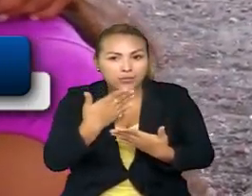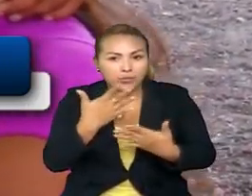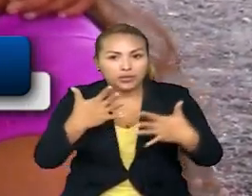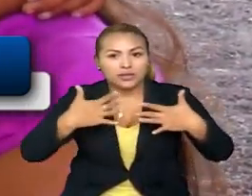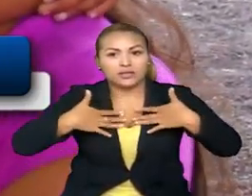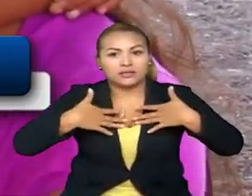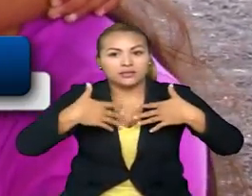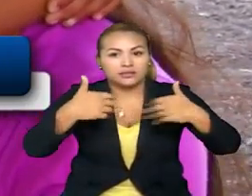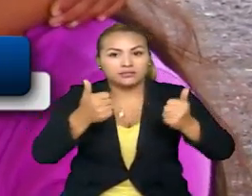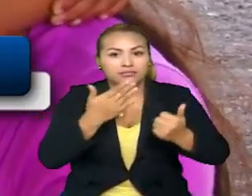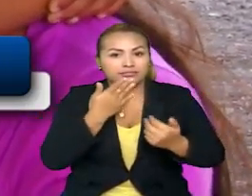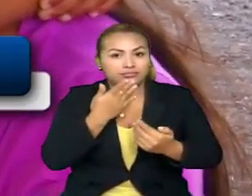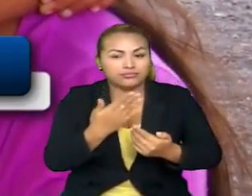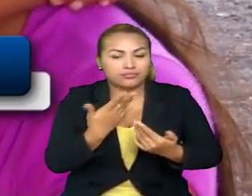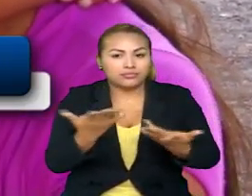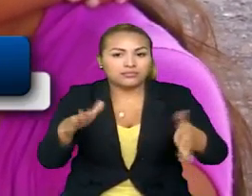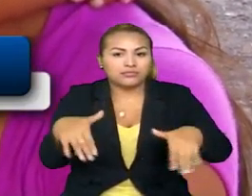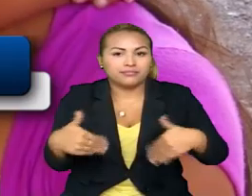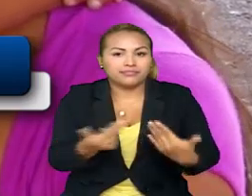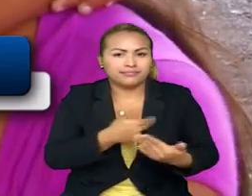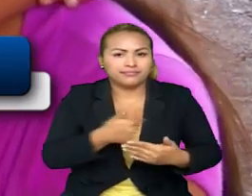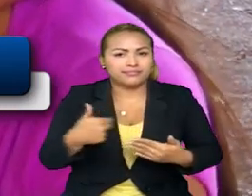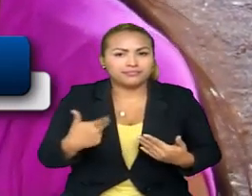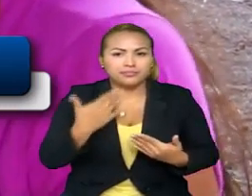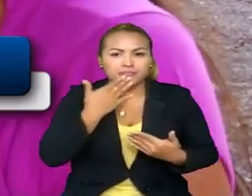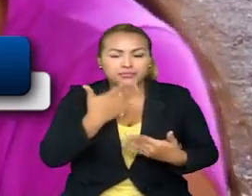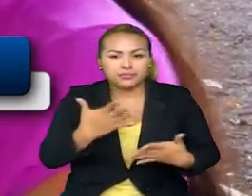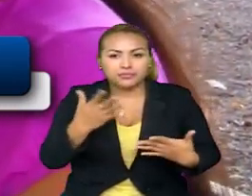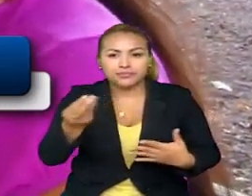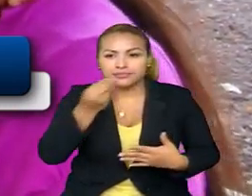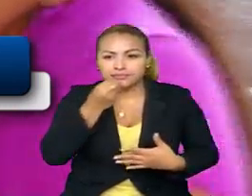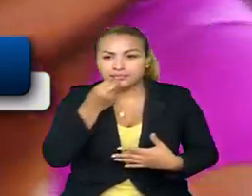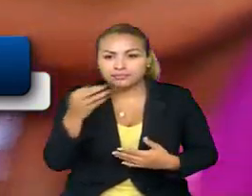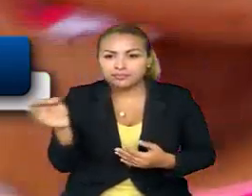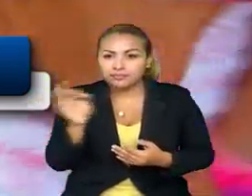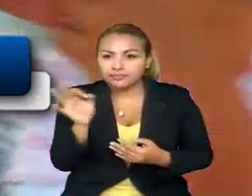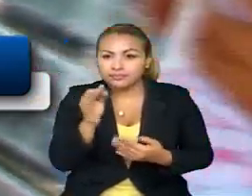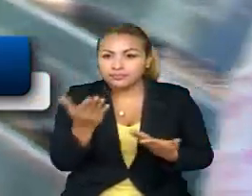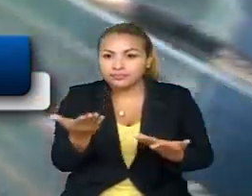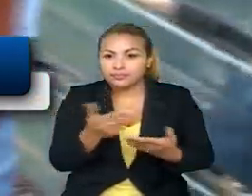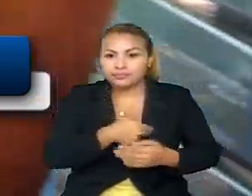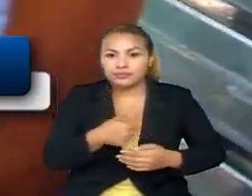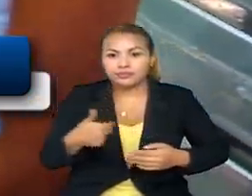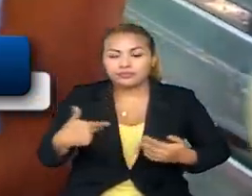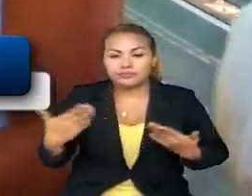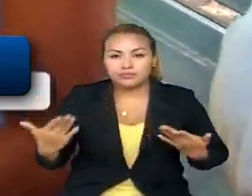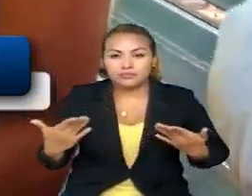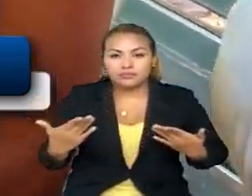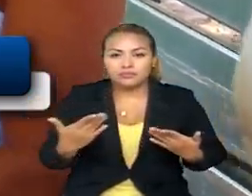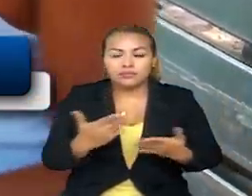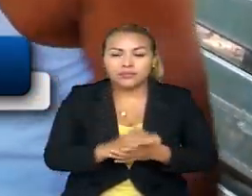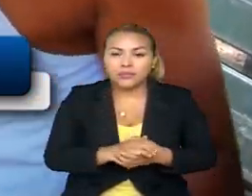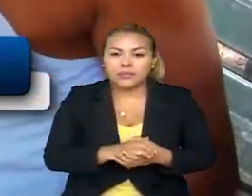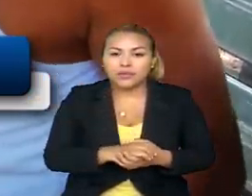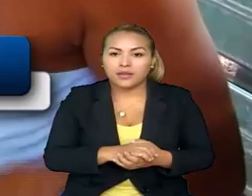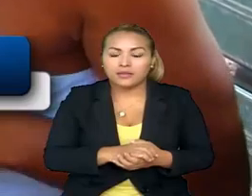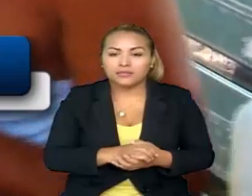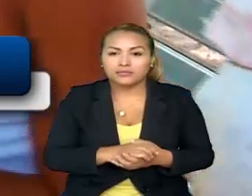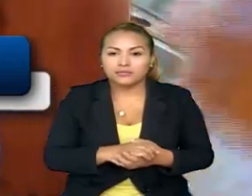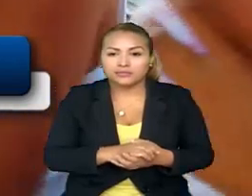que hacemos con buena alimentación es que hacemos cuando nosotros tenemos este una vida no sedentaria que